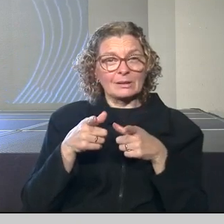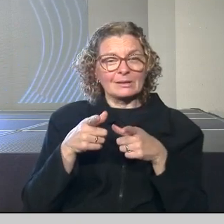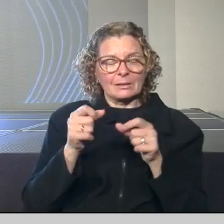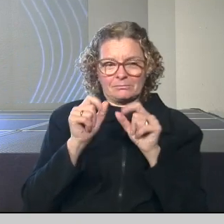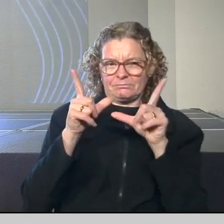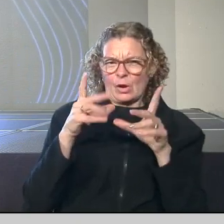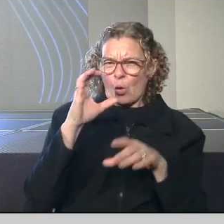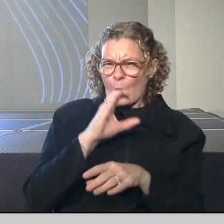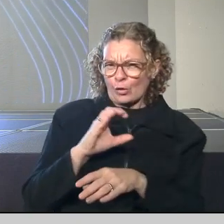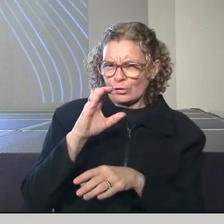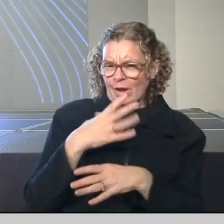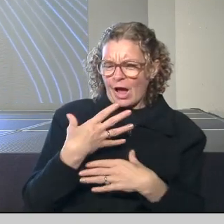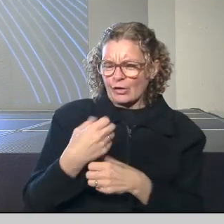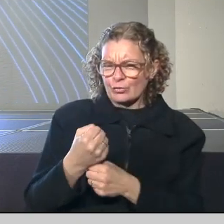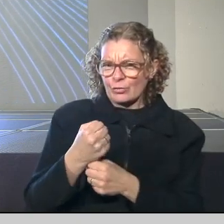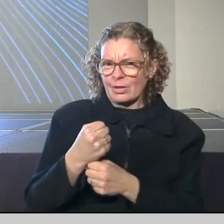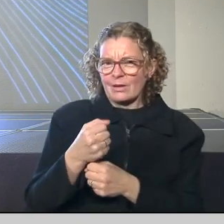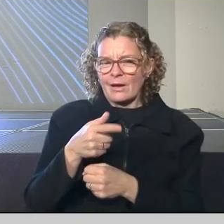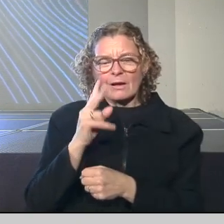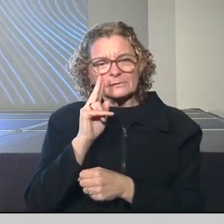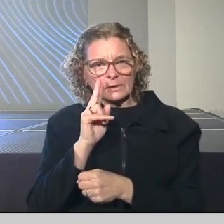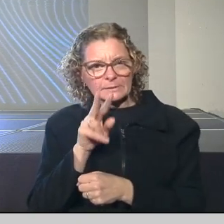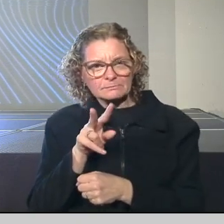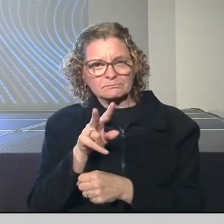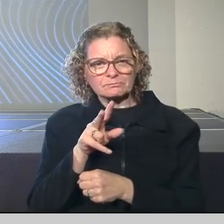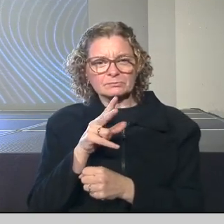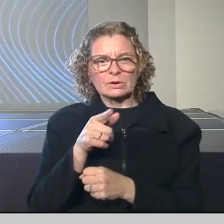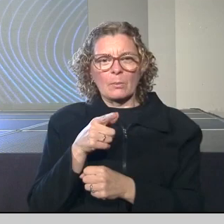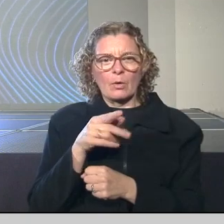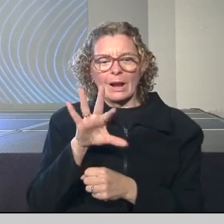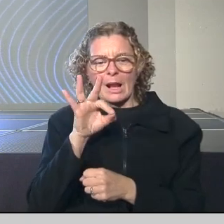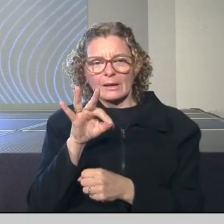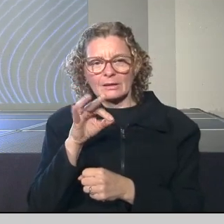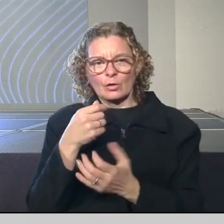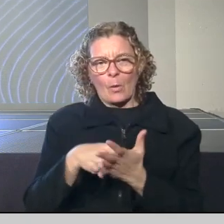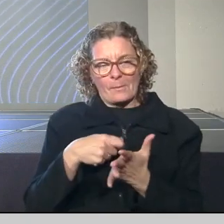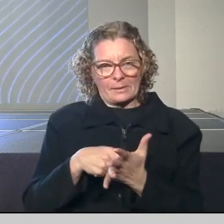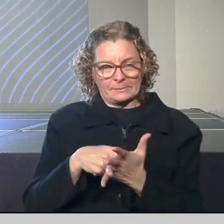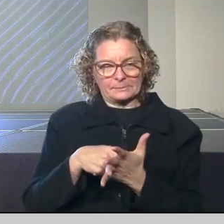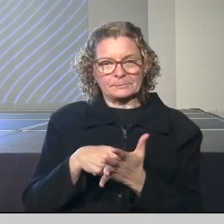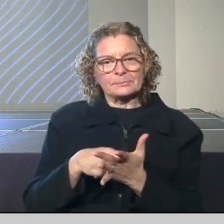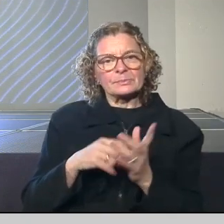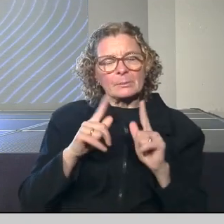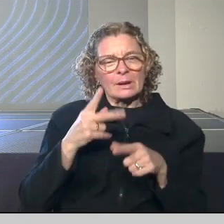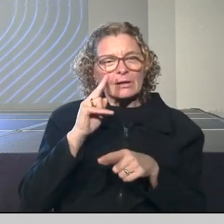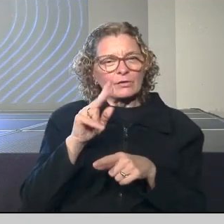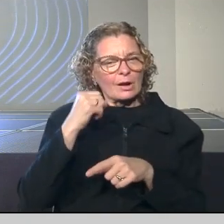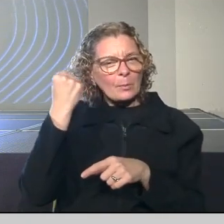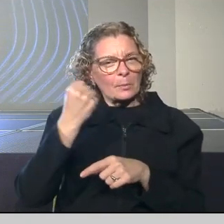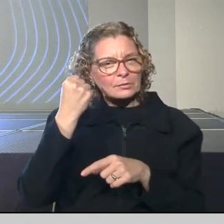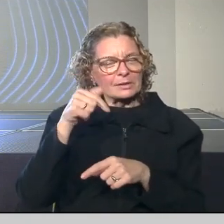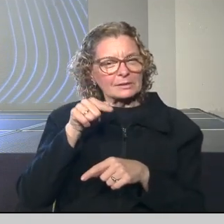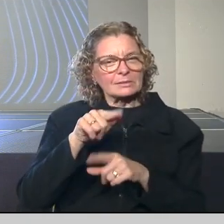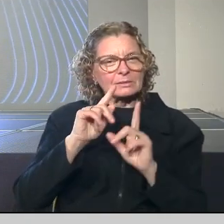despierte curiosidad y que ayude a convertir y a cerrar la decisión de compra. Para que vean la importancia de